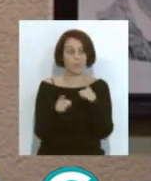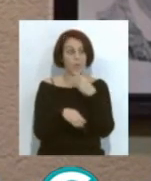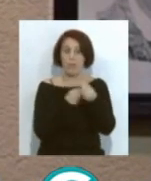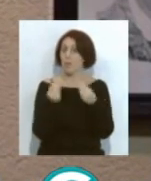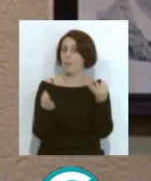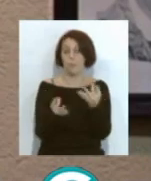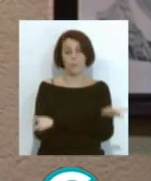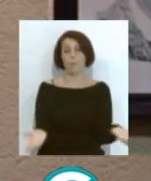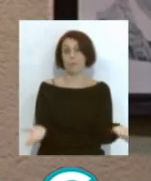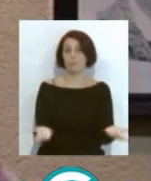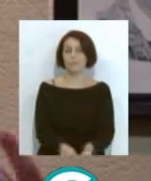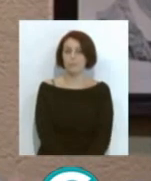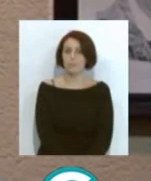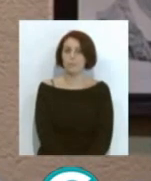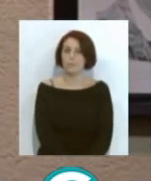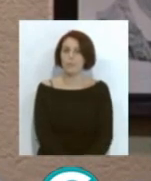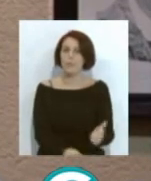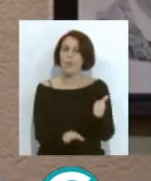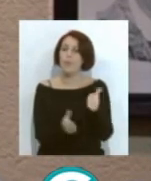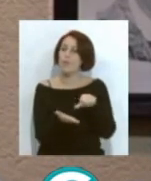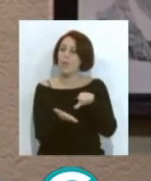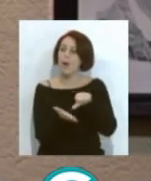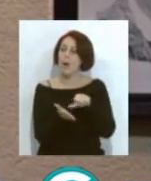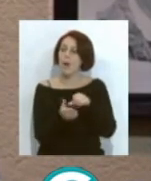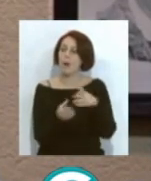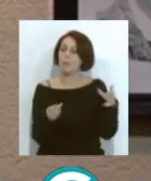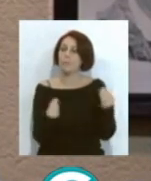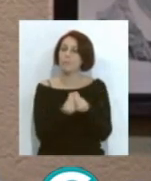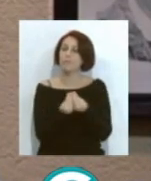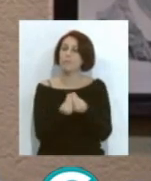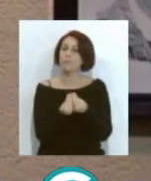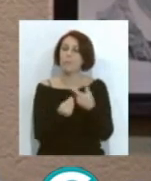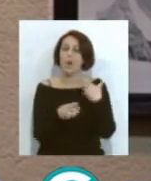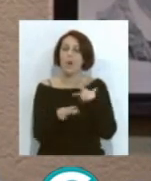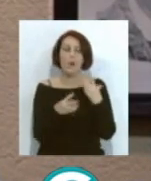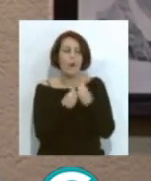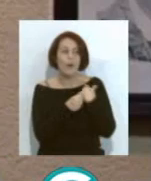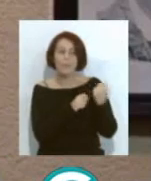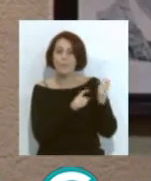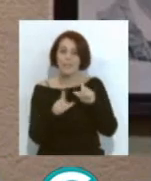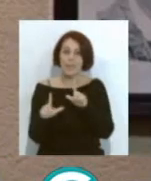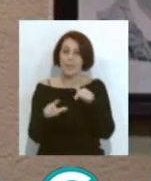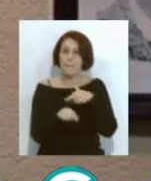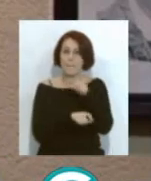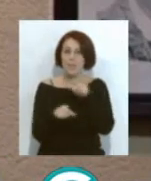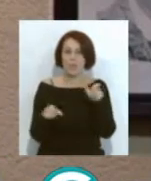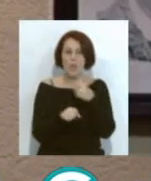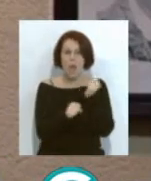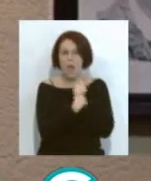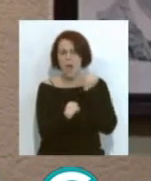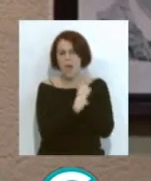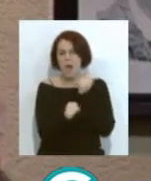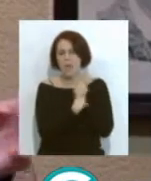hacerlo, con la ciudad, ¿verdad?, con los representantes, con las personas que tanto y tanto trabajan